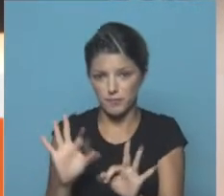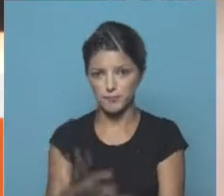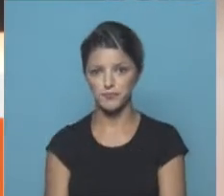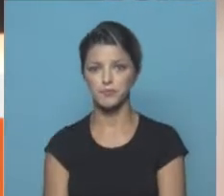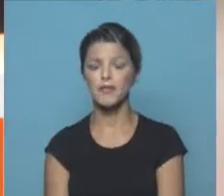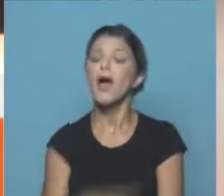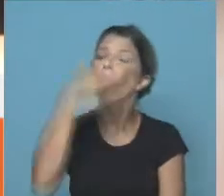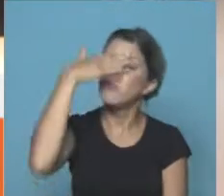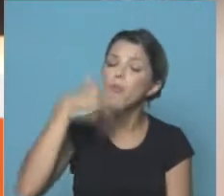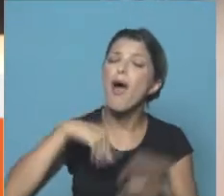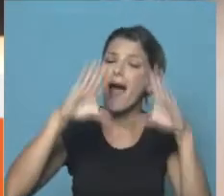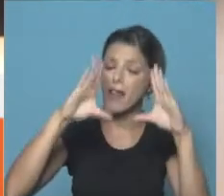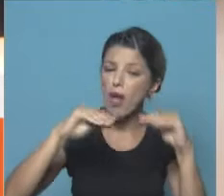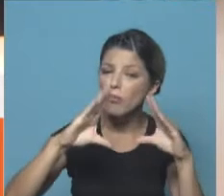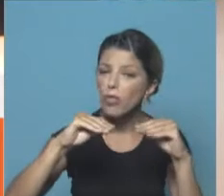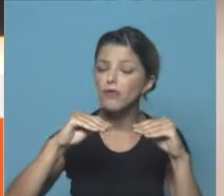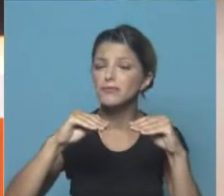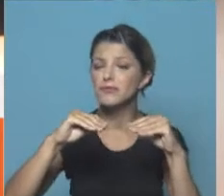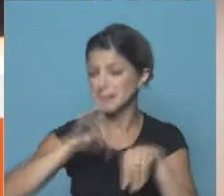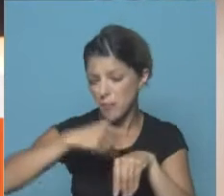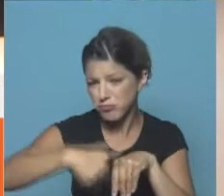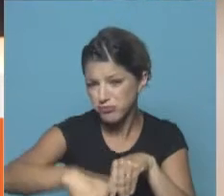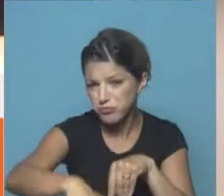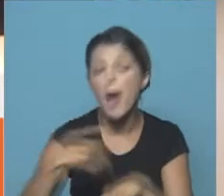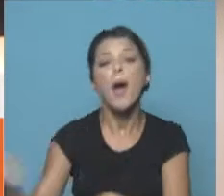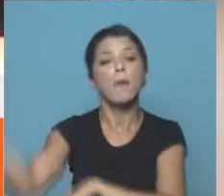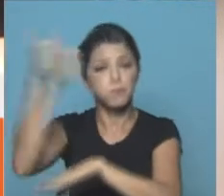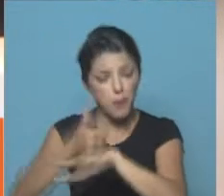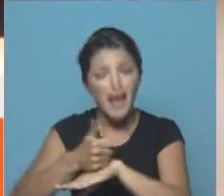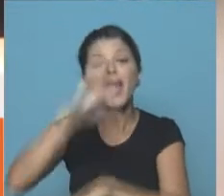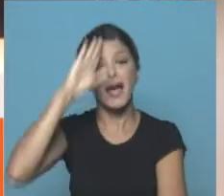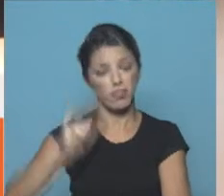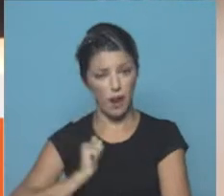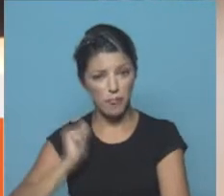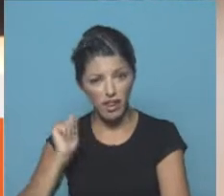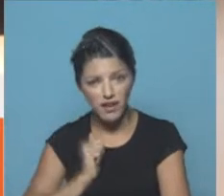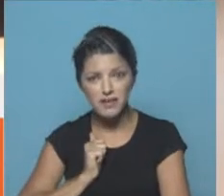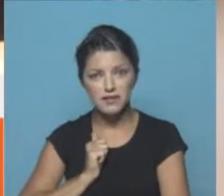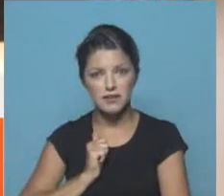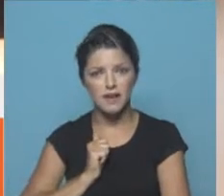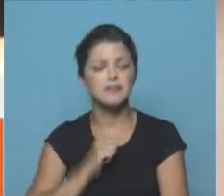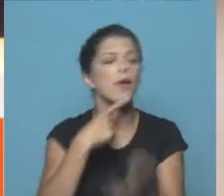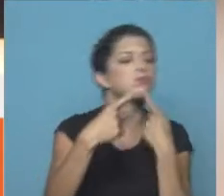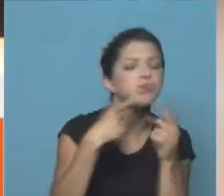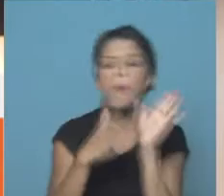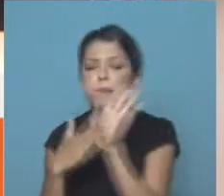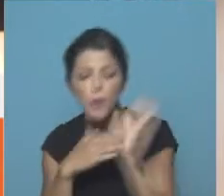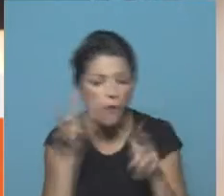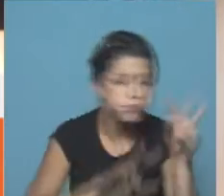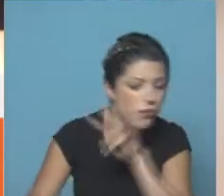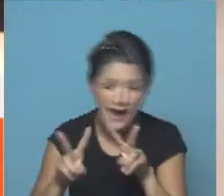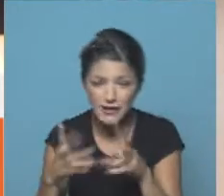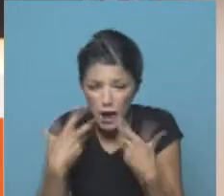La noche después de no sé cuánto tiempo vino Gendarmería a hacer toda criminalística y no había nada.